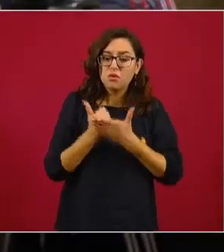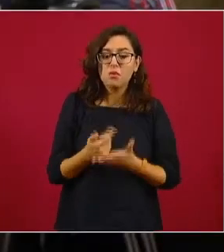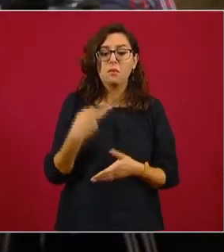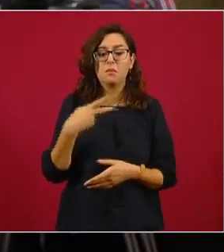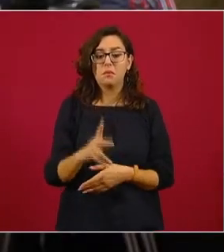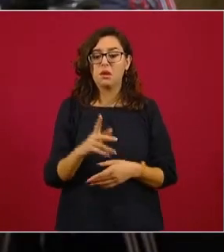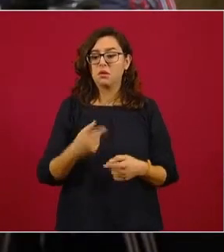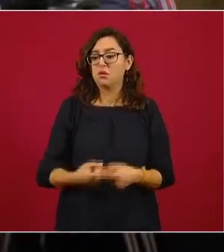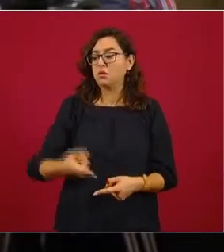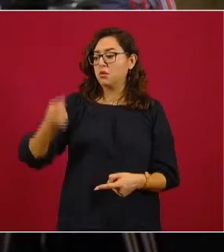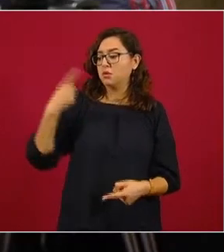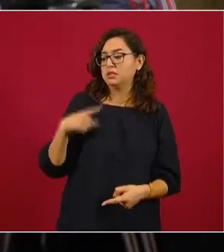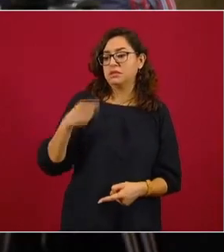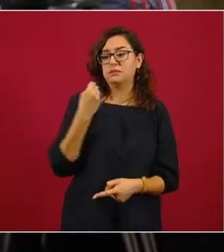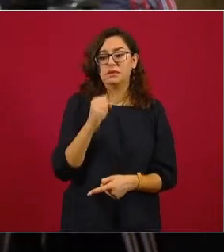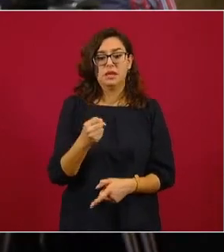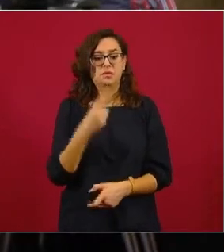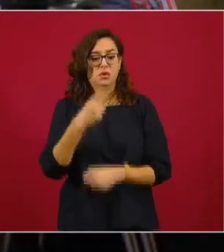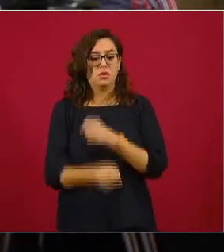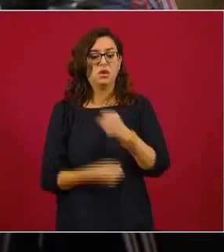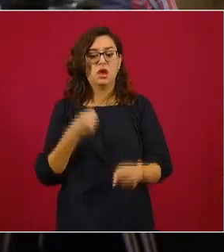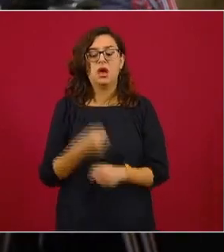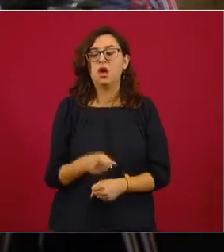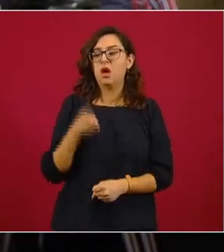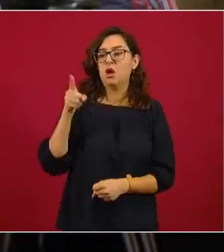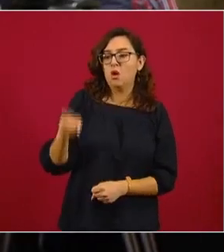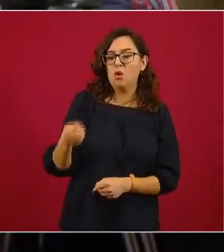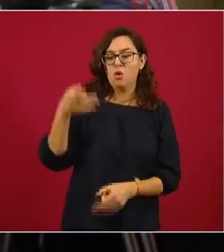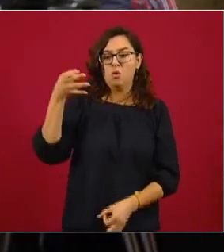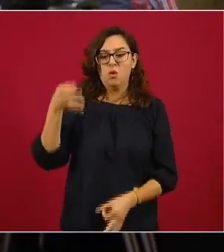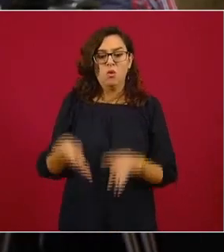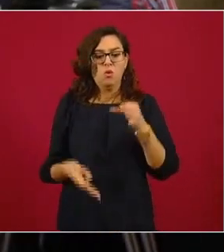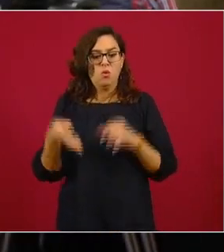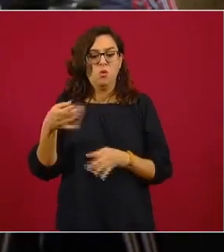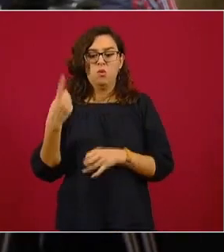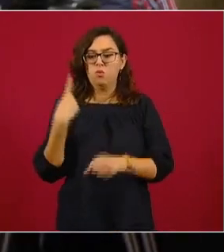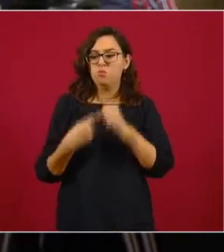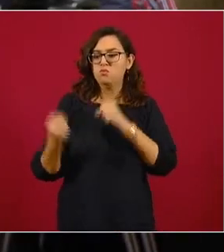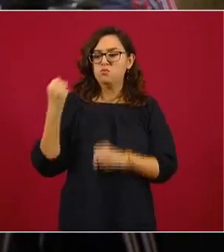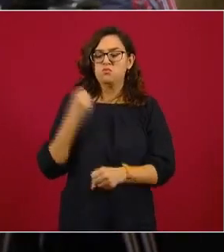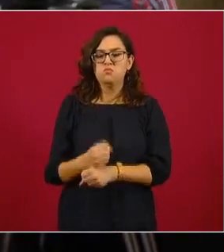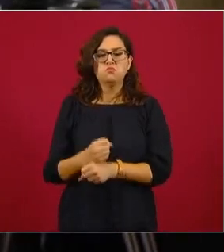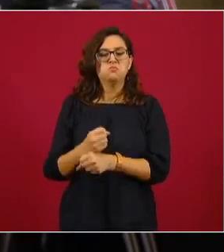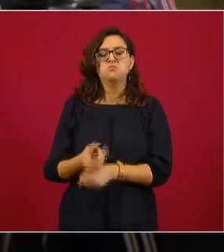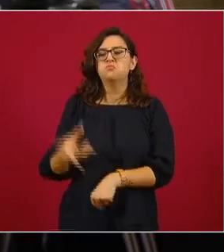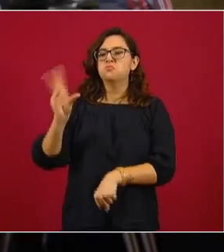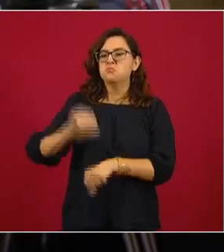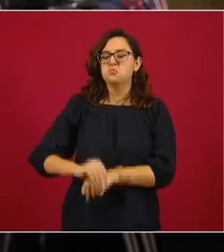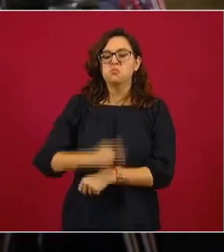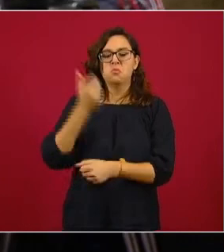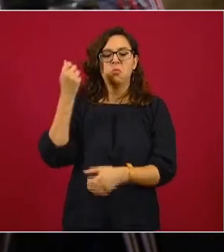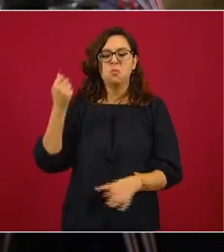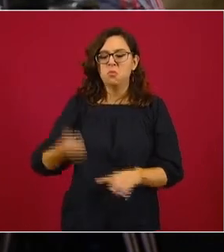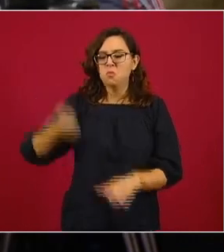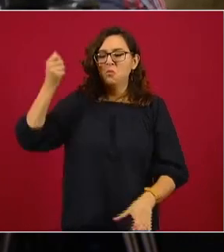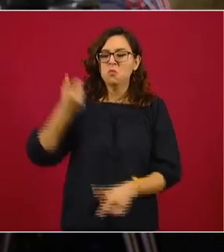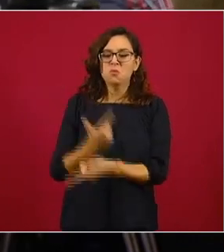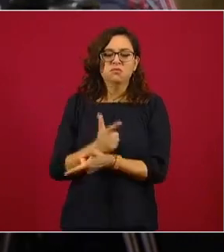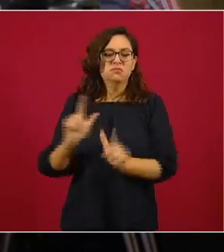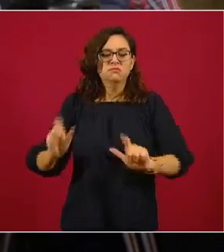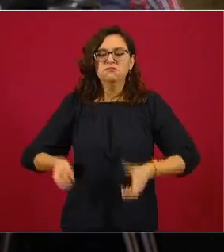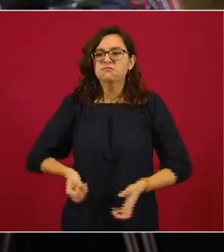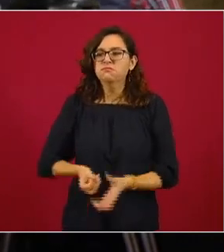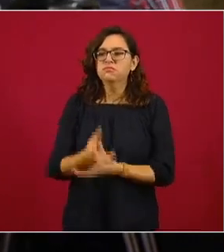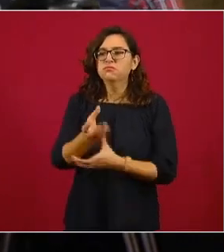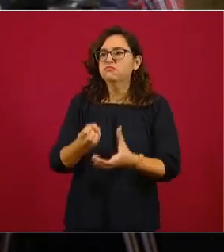año pasado, un juez de Nuevo Laredo decidió liberar a todos los imputados. Hoy están libres y el caso está estancado en la total